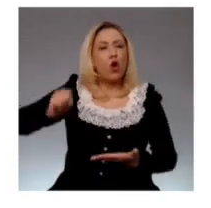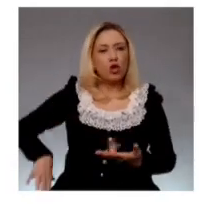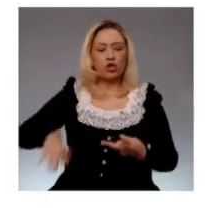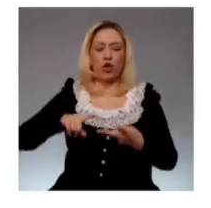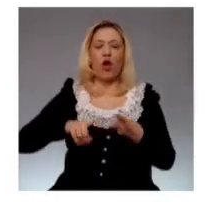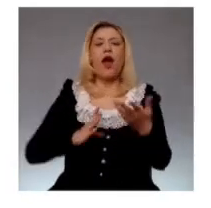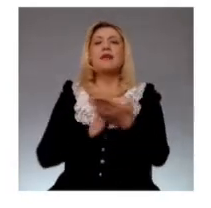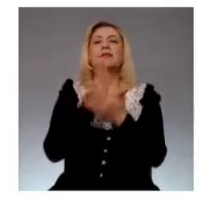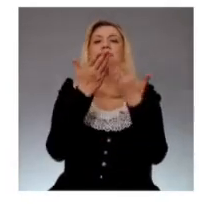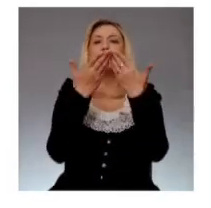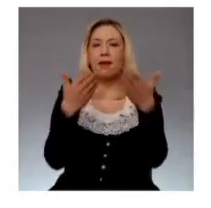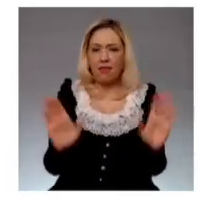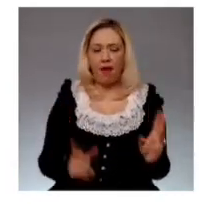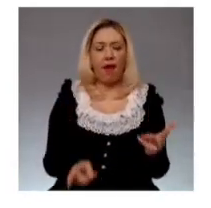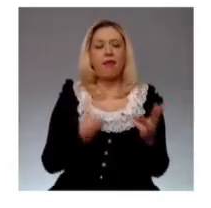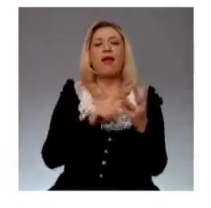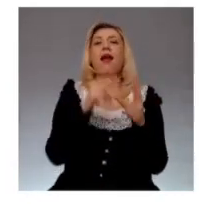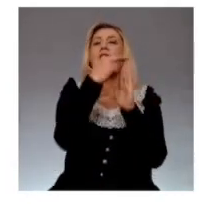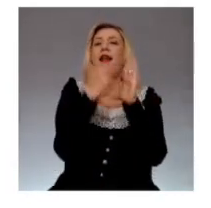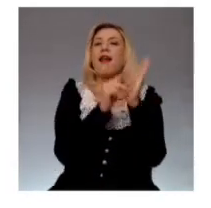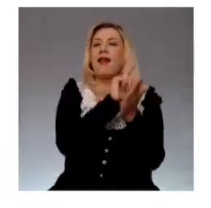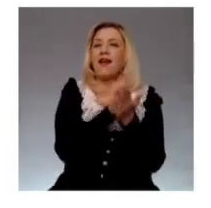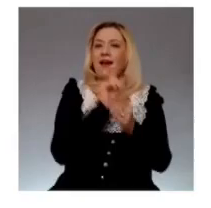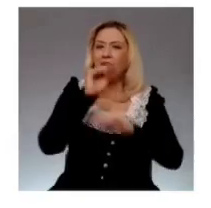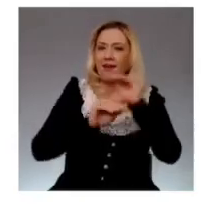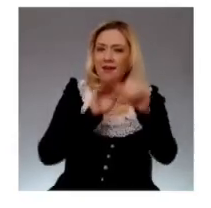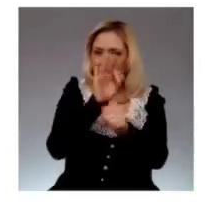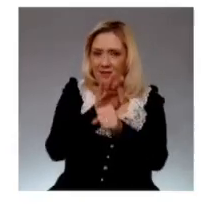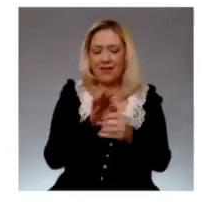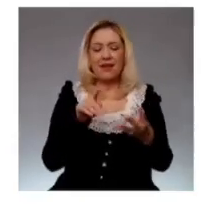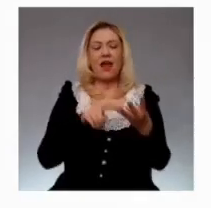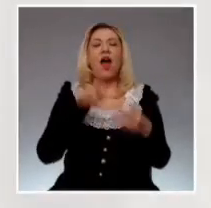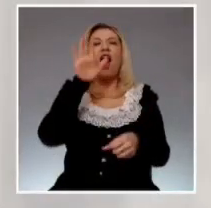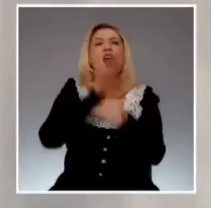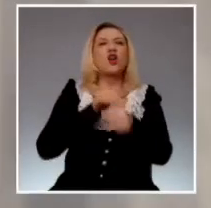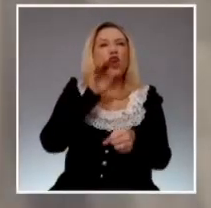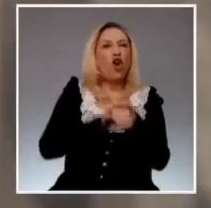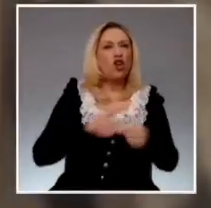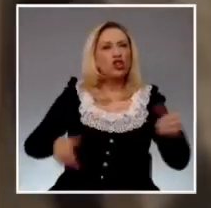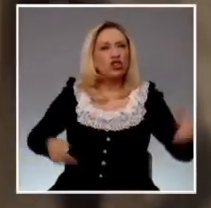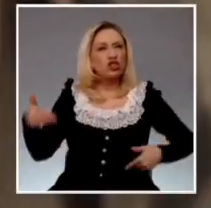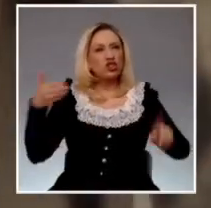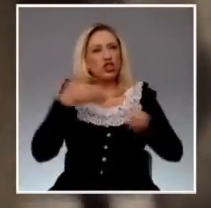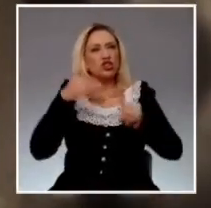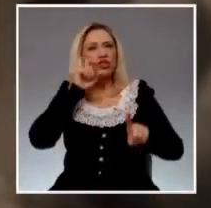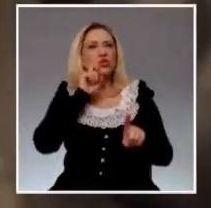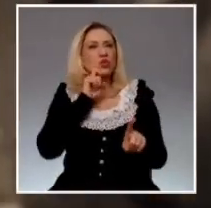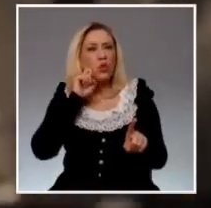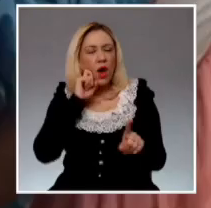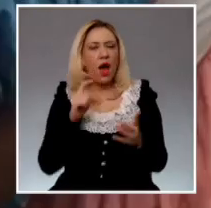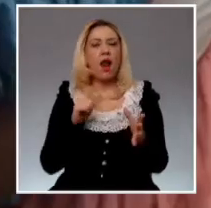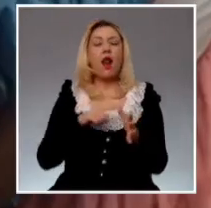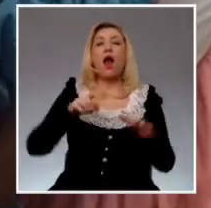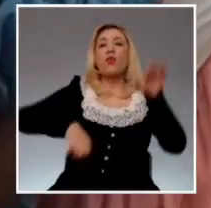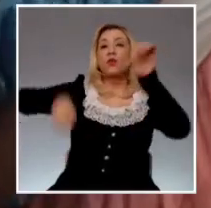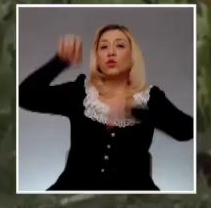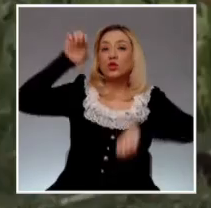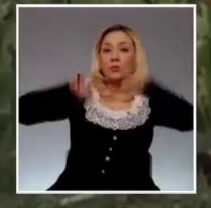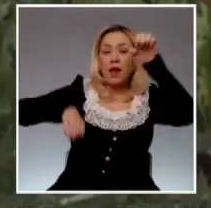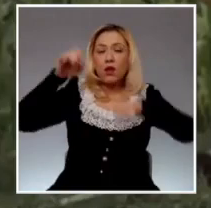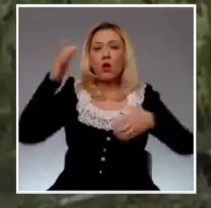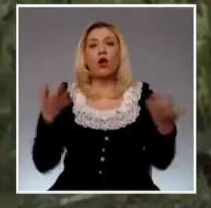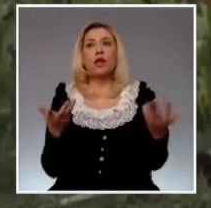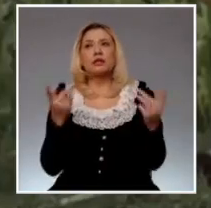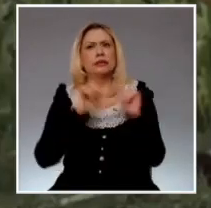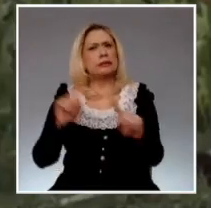afirmativas, acoso sexual, adultas mayores, discriminación, entre muchos otros. En este sitio web, que fue desarrollado por la Dirección